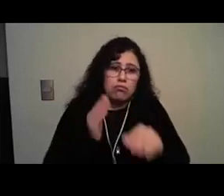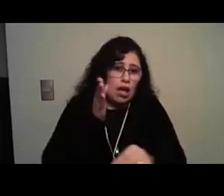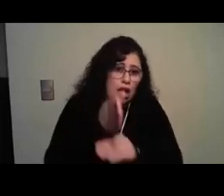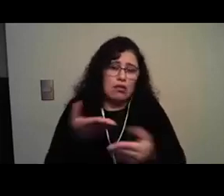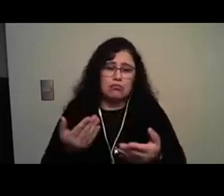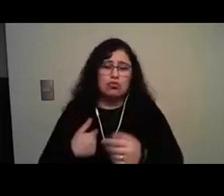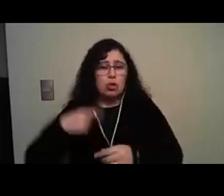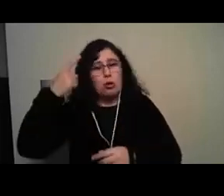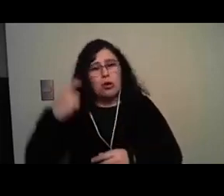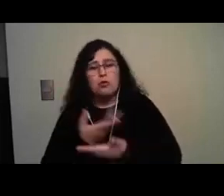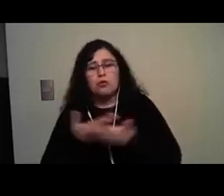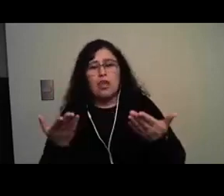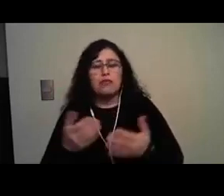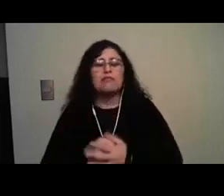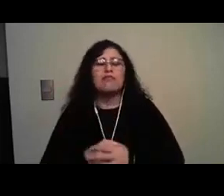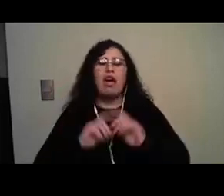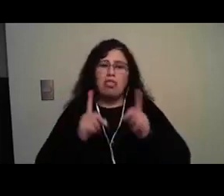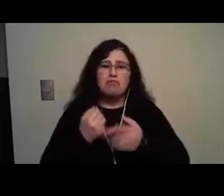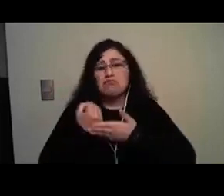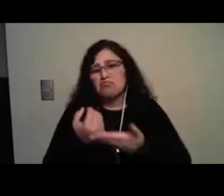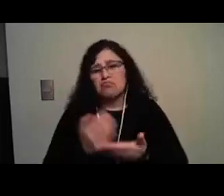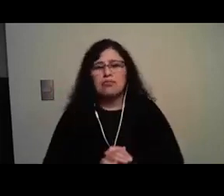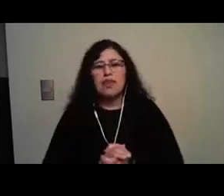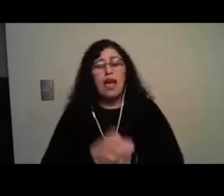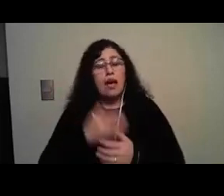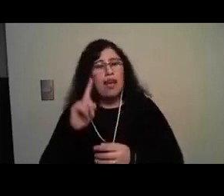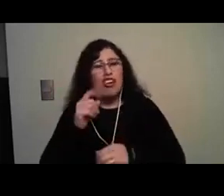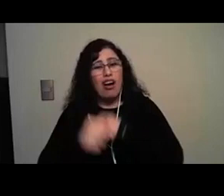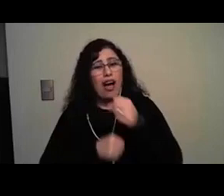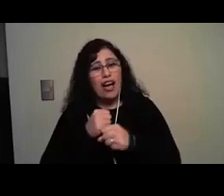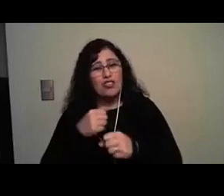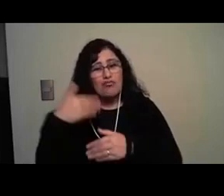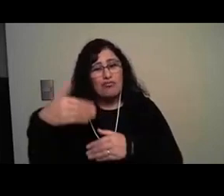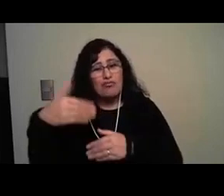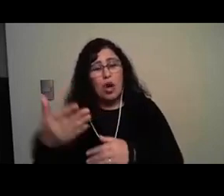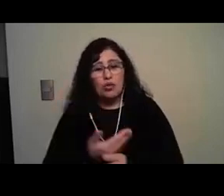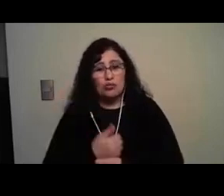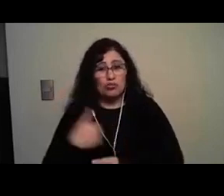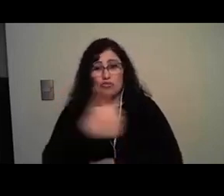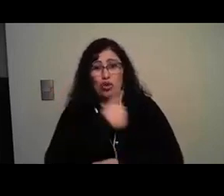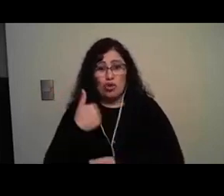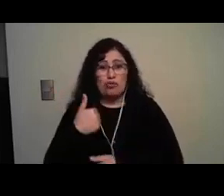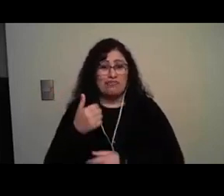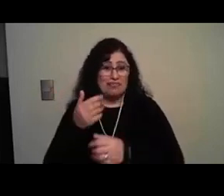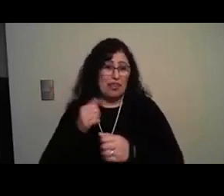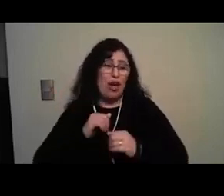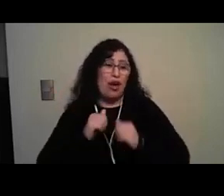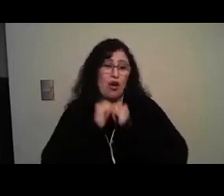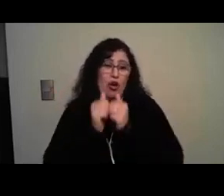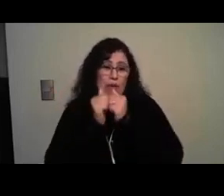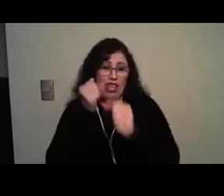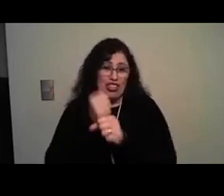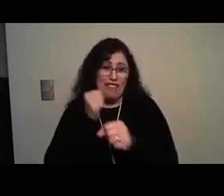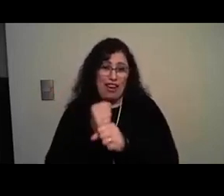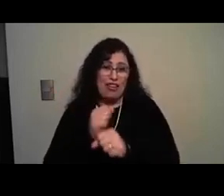con ustedes. Ya. Mal que mal, ya en un par de años más vamos a ser colegas, así que ya no van a ser mis alumnos.